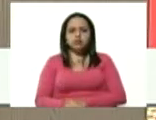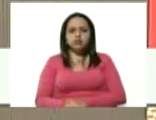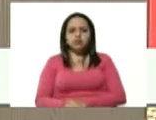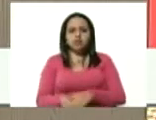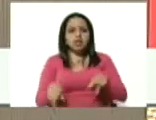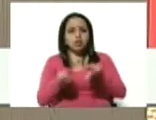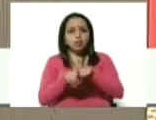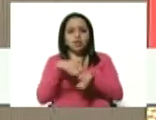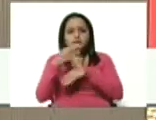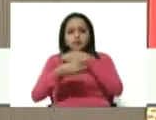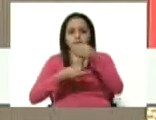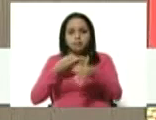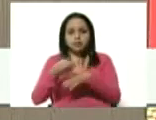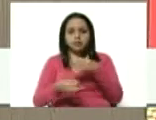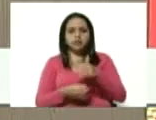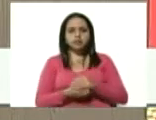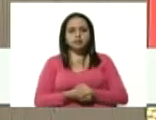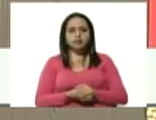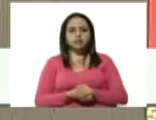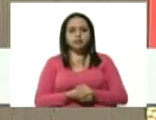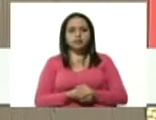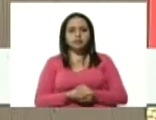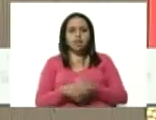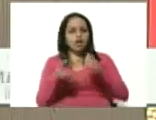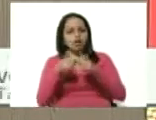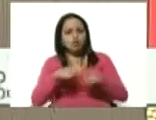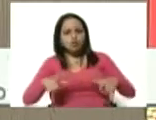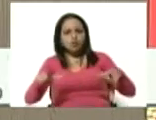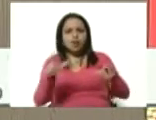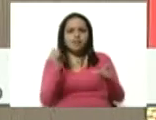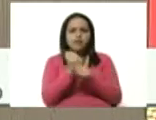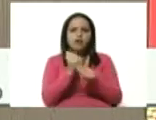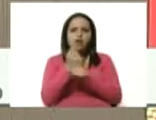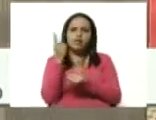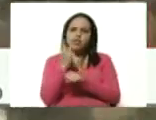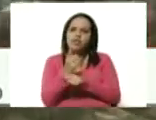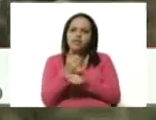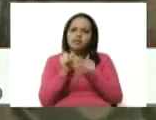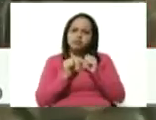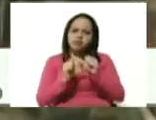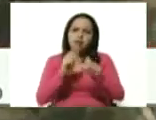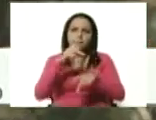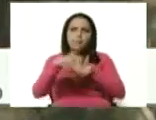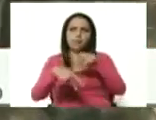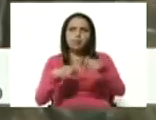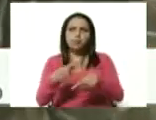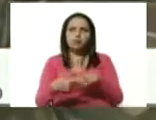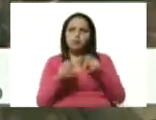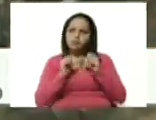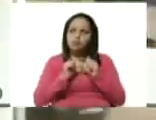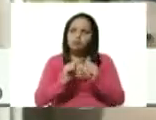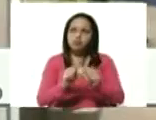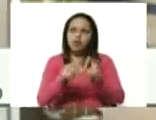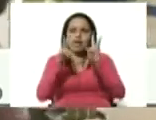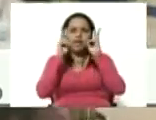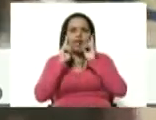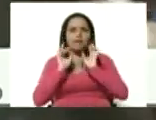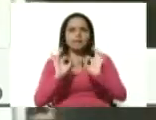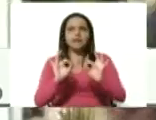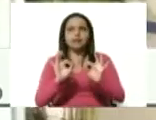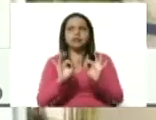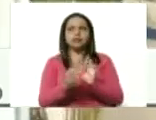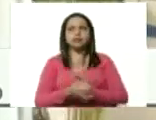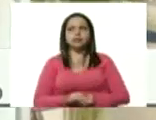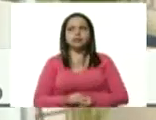ha señalado. Bueno, en los establecimientos de trabajo deben mantenerse procesos permanentes de desinfección,